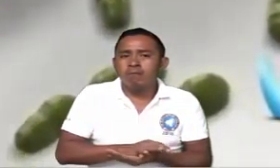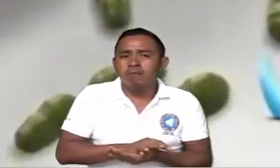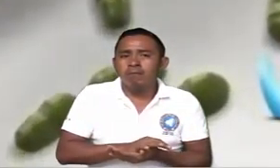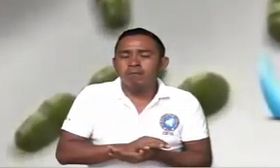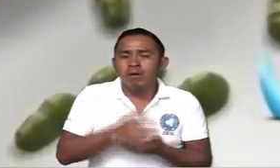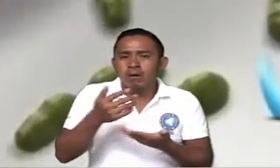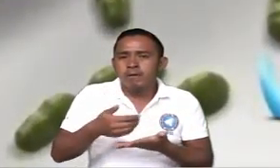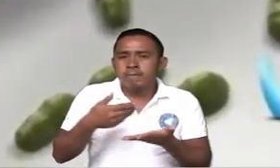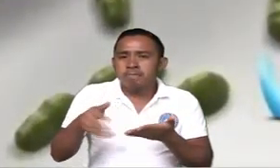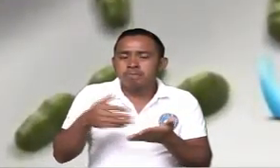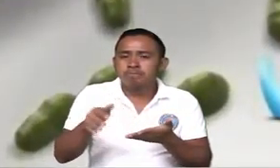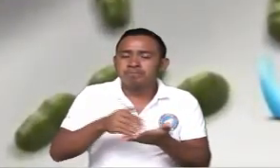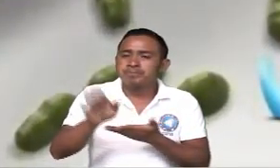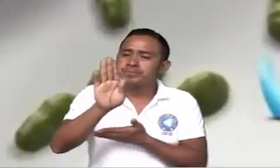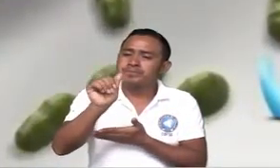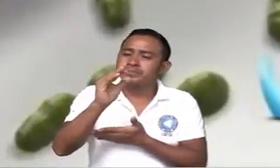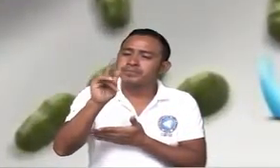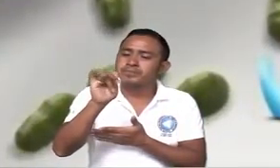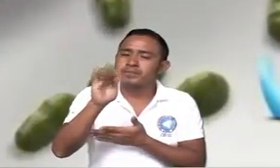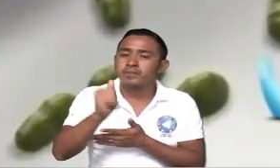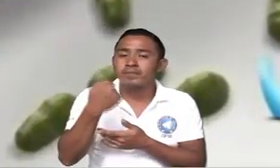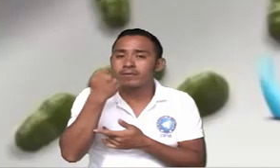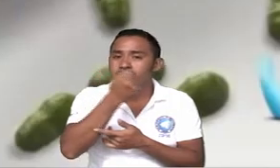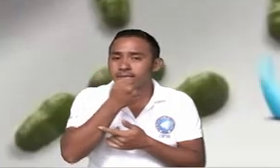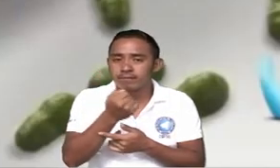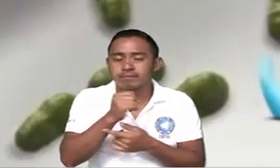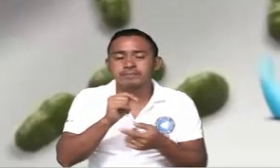favorece el crecimiento de las bacterias a nivel de la boca.